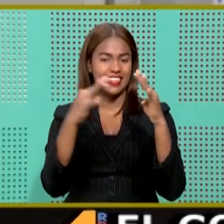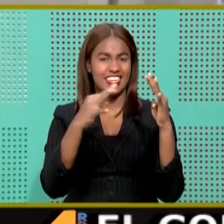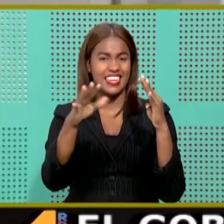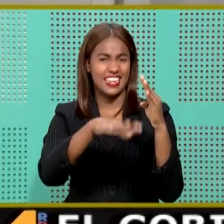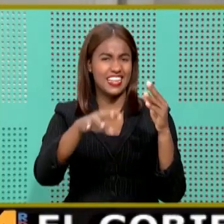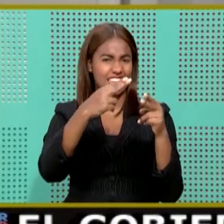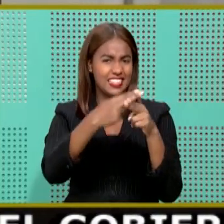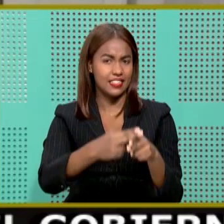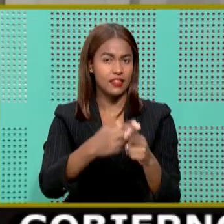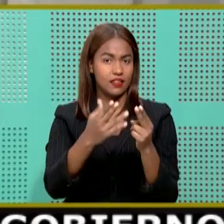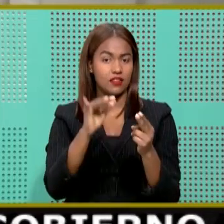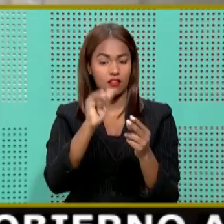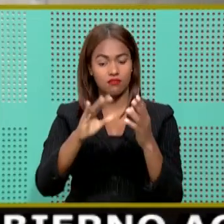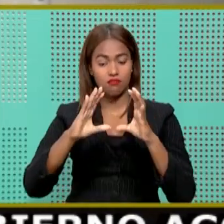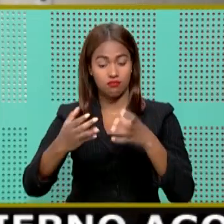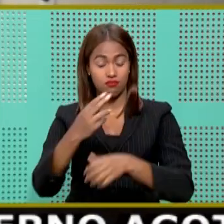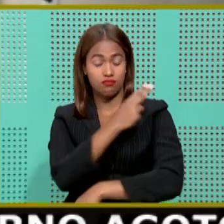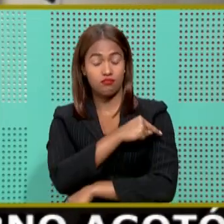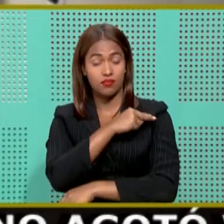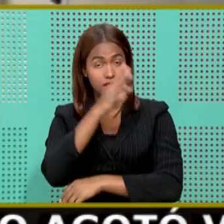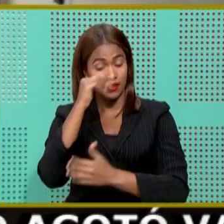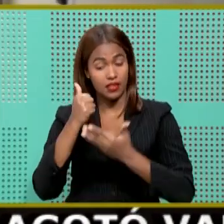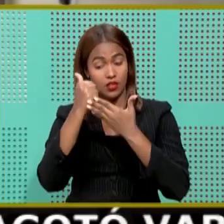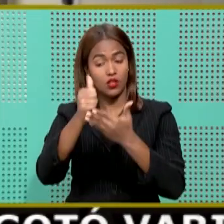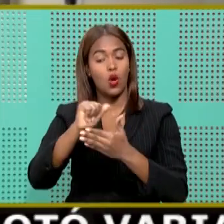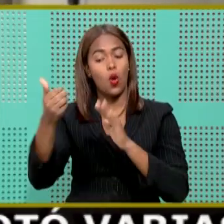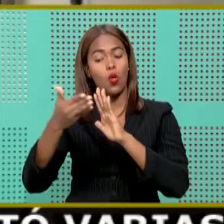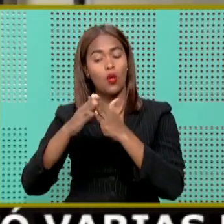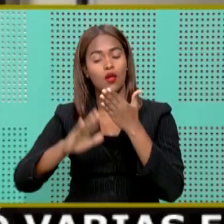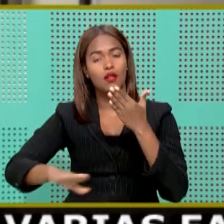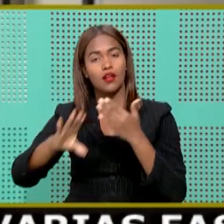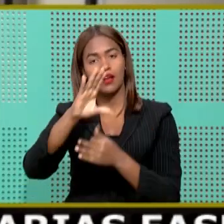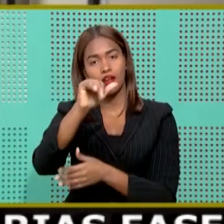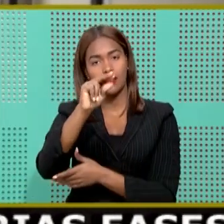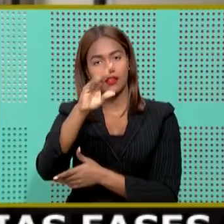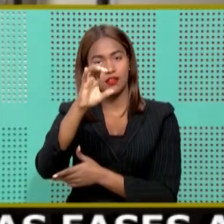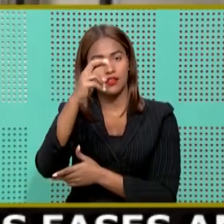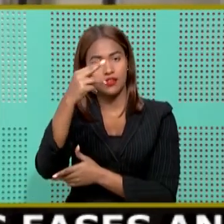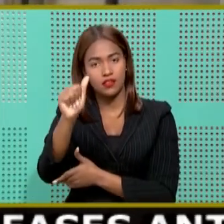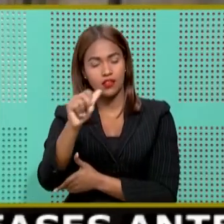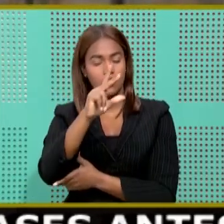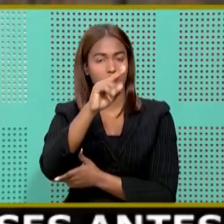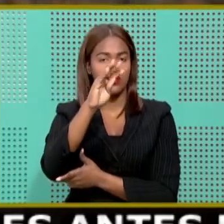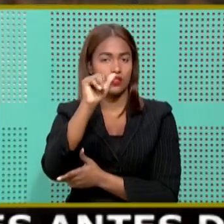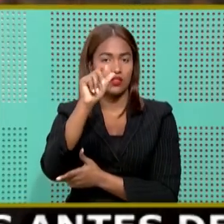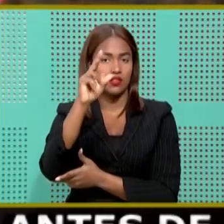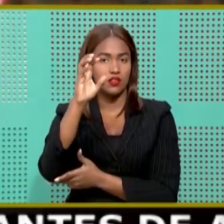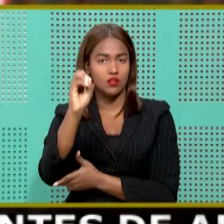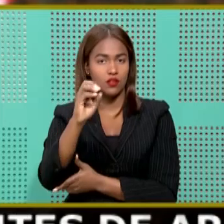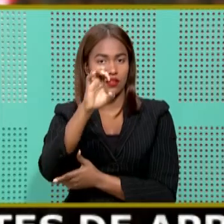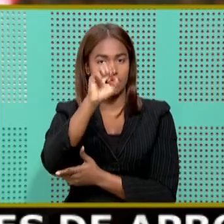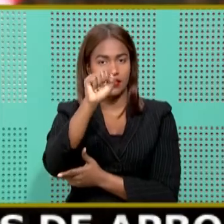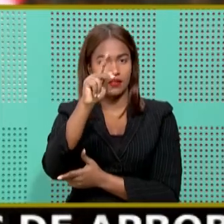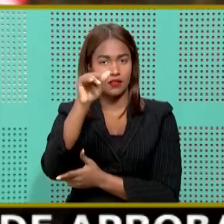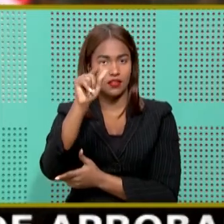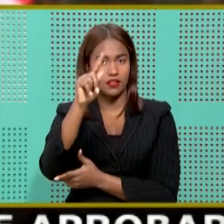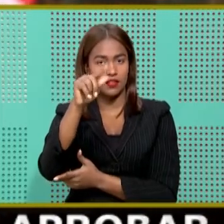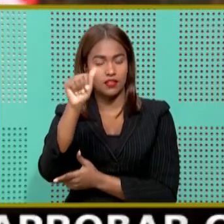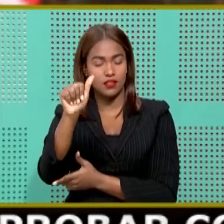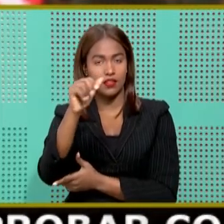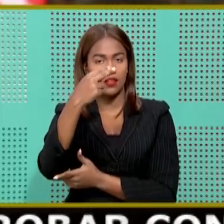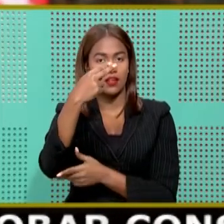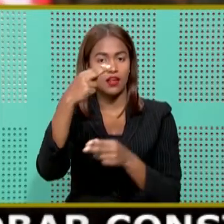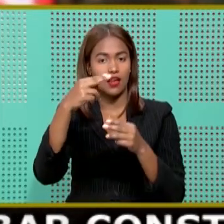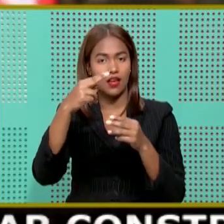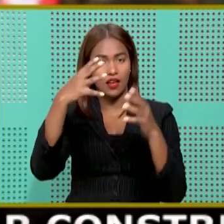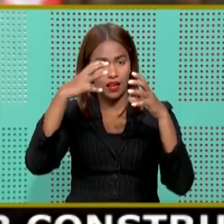Este centro hospitalario beneficia además a otras comunidades como La Cancha, El Rosario, Esperanza, San José Invi, Hato Viejo II,